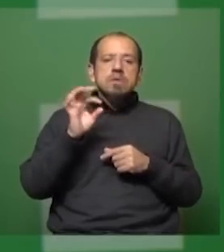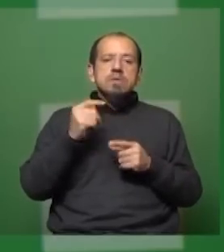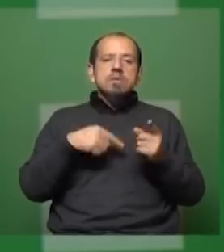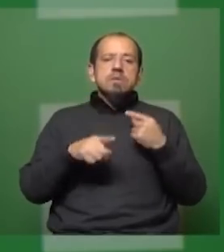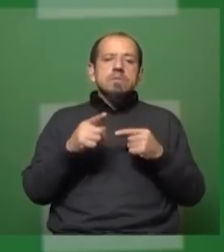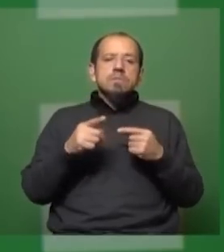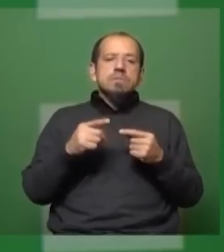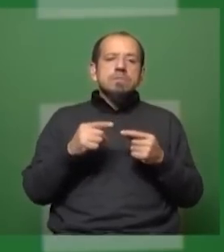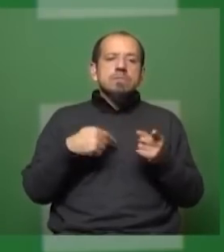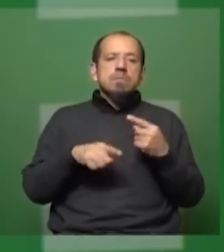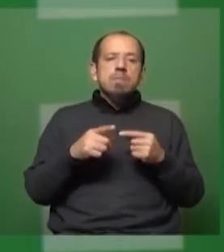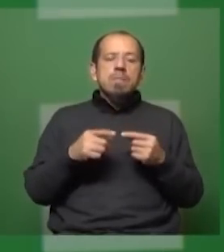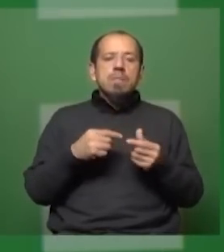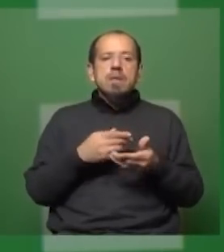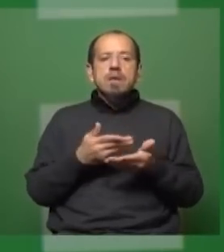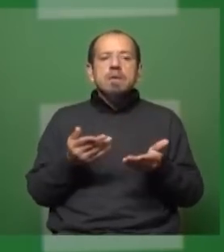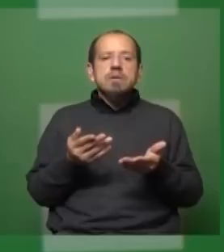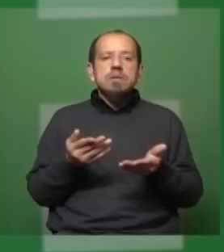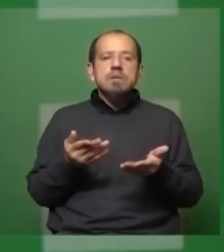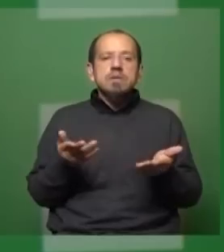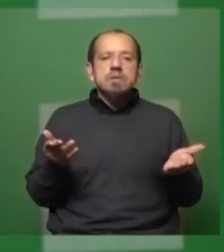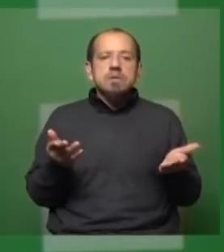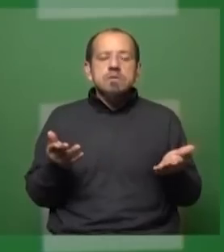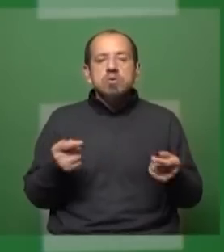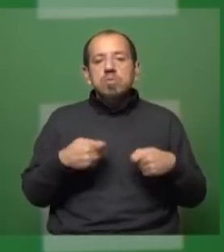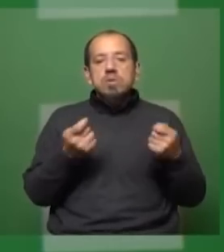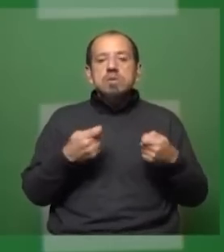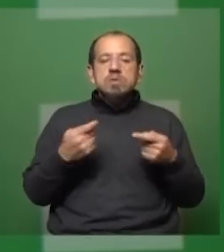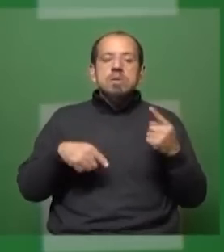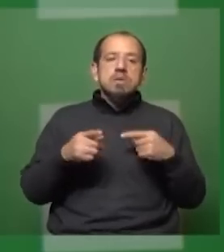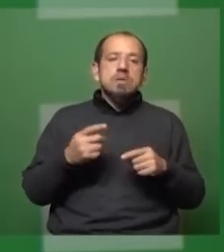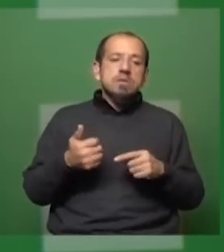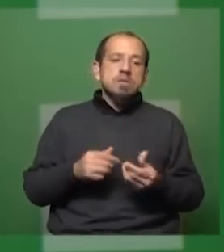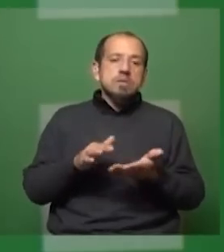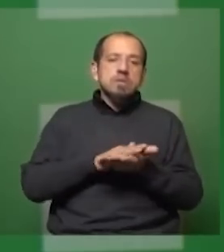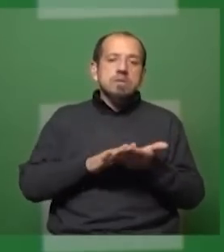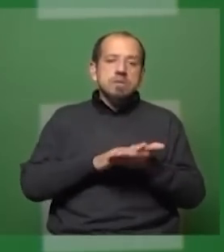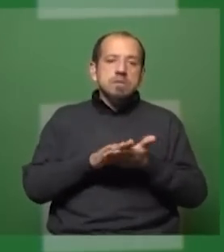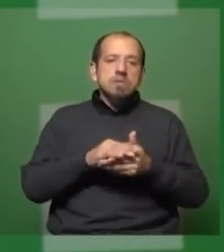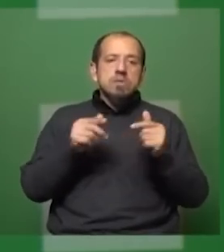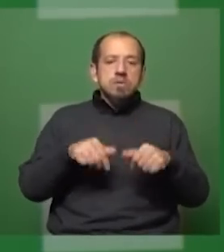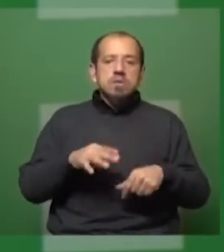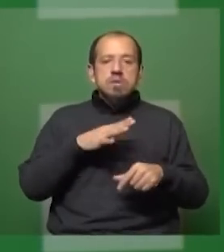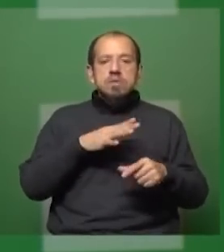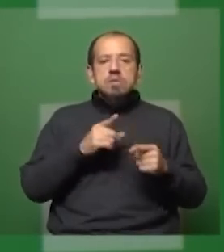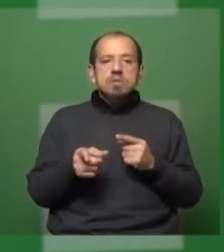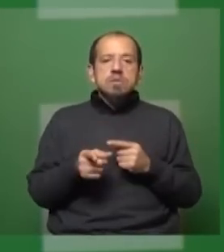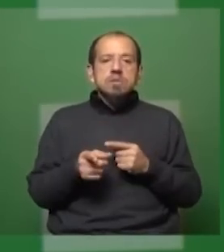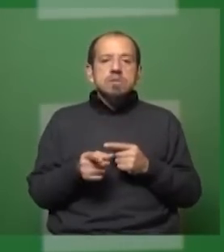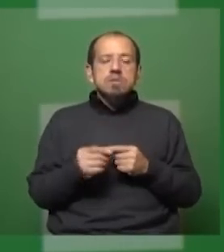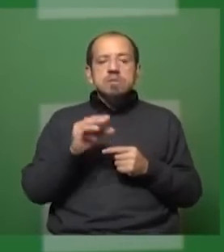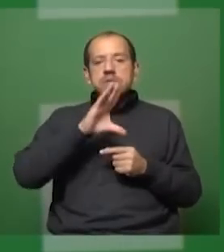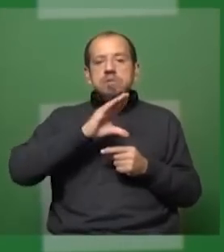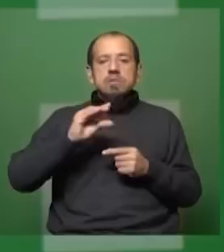ha tenido magros resultados en materia comercial llegó casi nulos Hoy estamos viviendo una baja